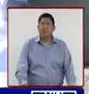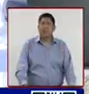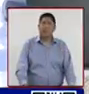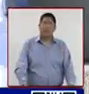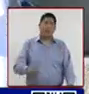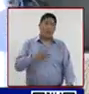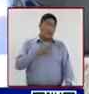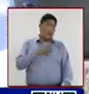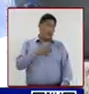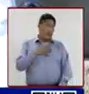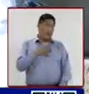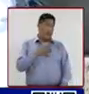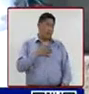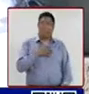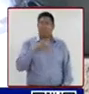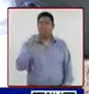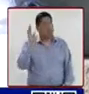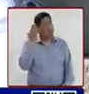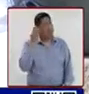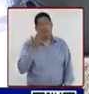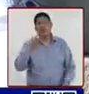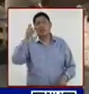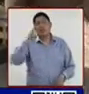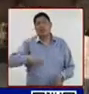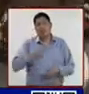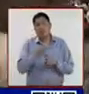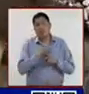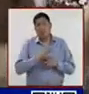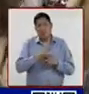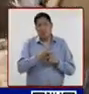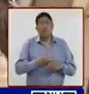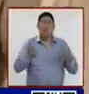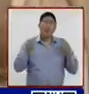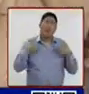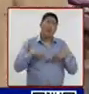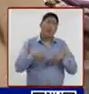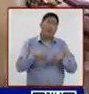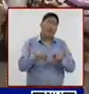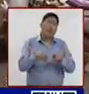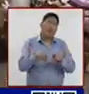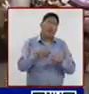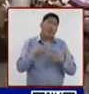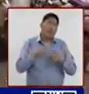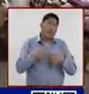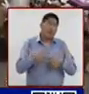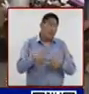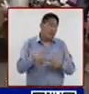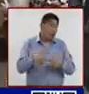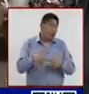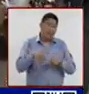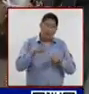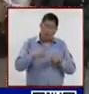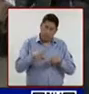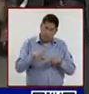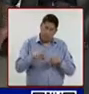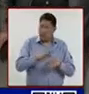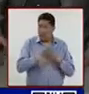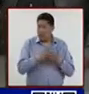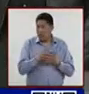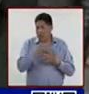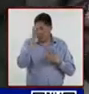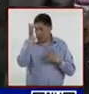Bueno, a mí no me parece. Yo creo que hay que seguir cuidándonos mientras esté todavía pendiente, ¿no? Todas